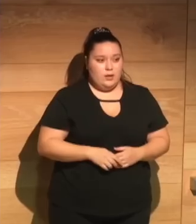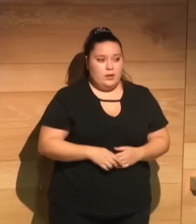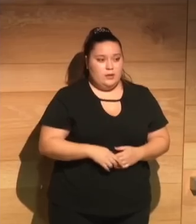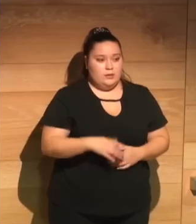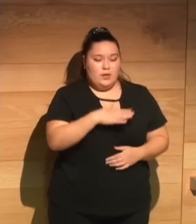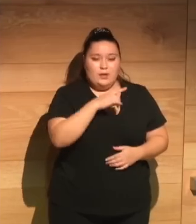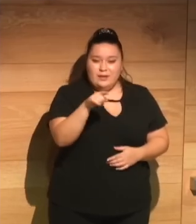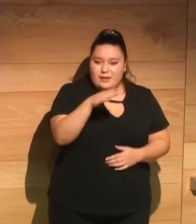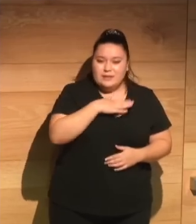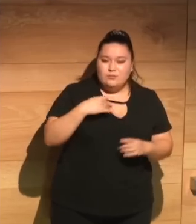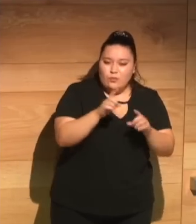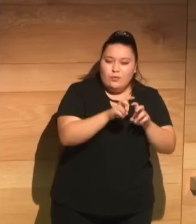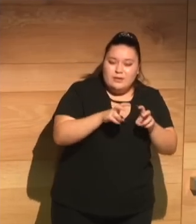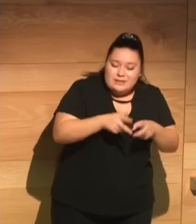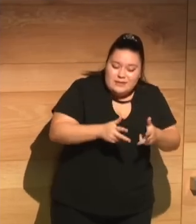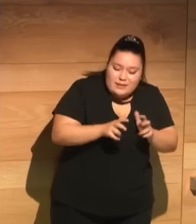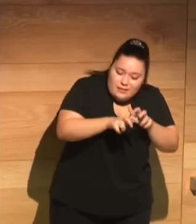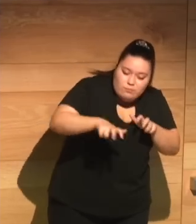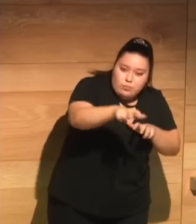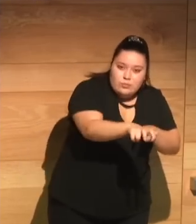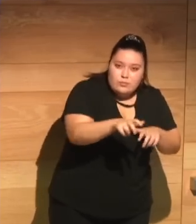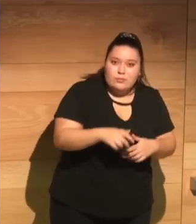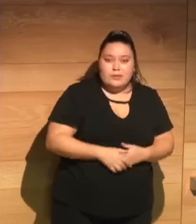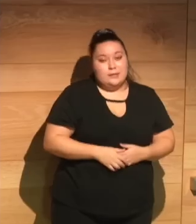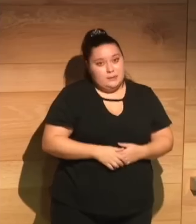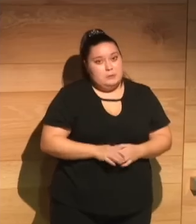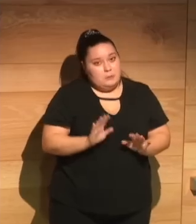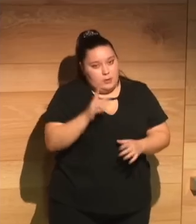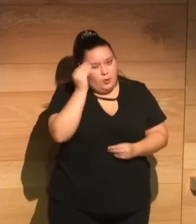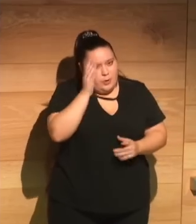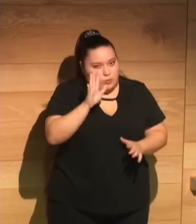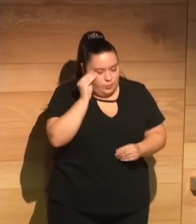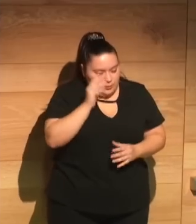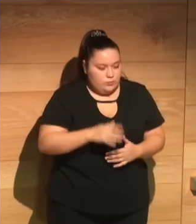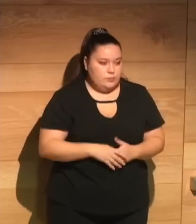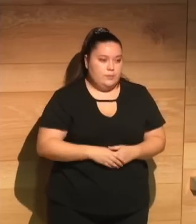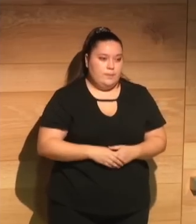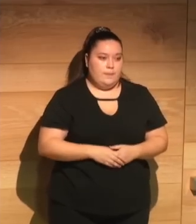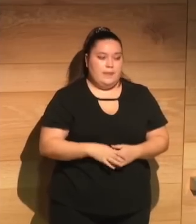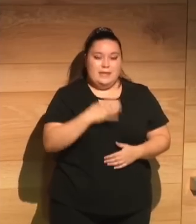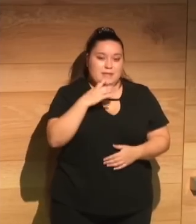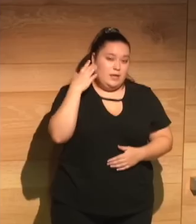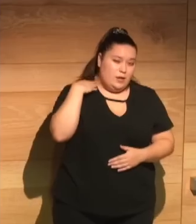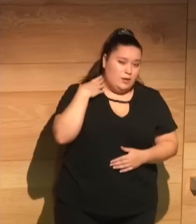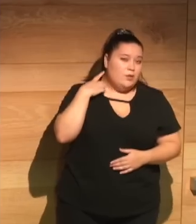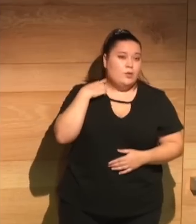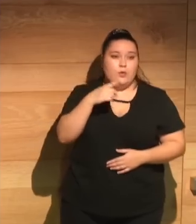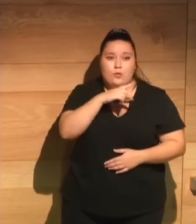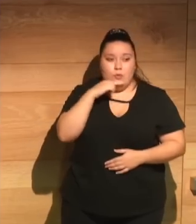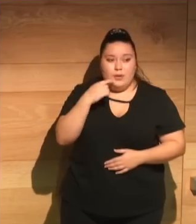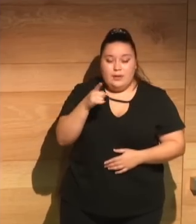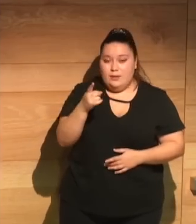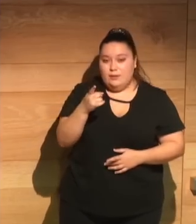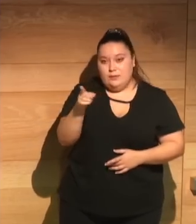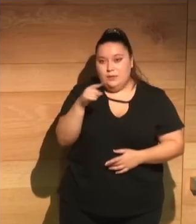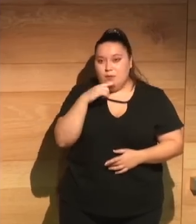¿Quieres ponerte ahí delante? Pues no descartes. Si vale. Te duele el cuello, Javi, te cambio el sitio. Es que Javi tiene una contractura